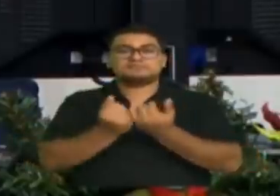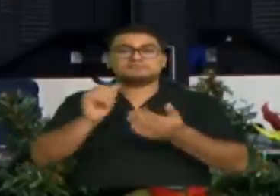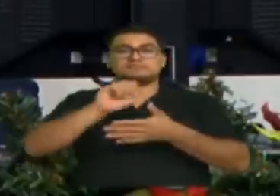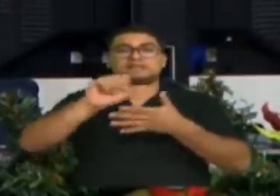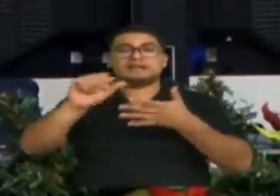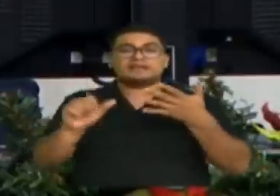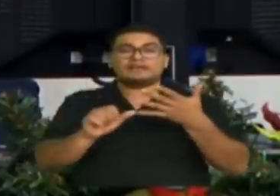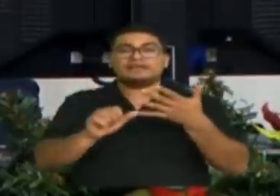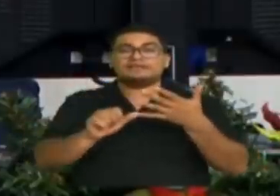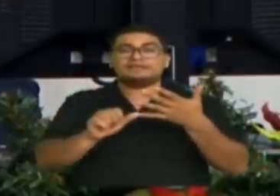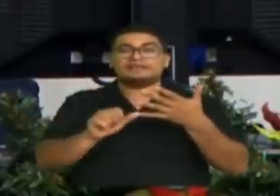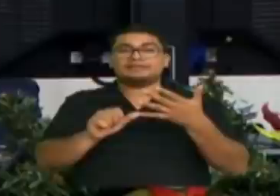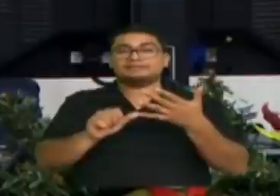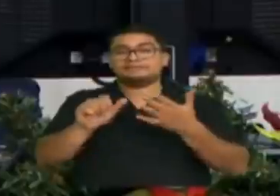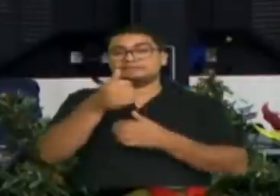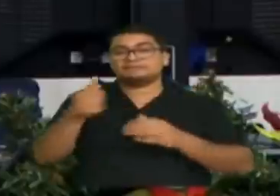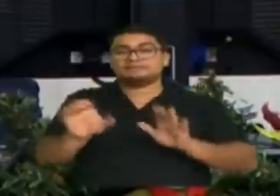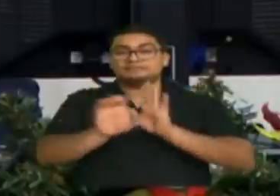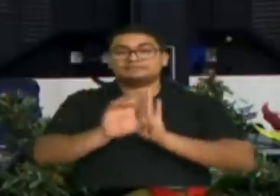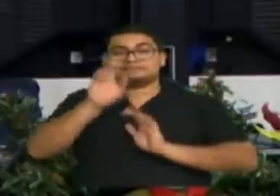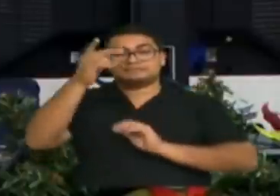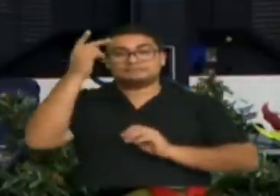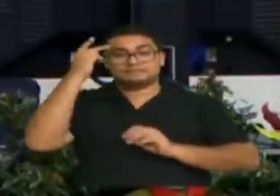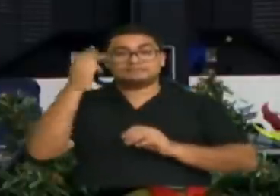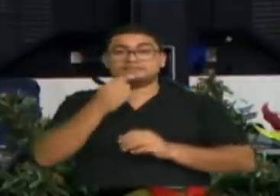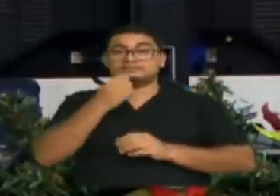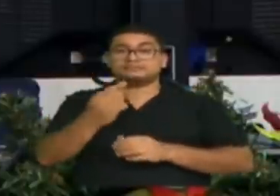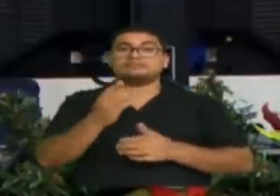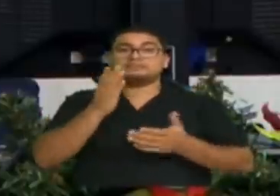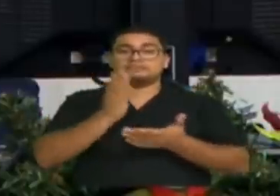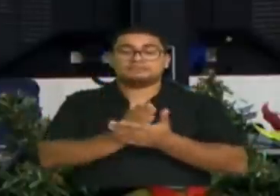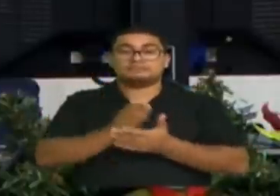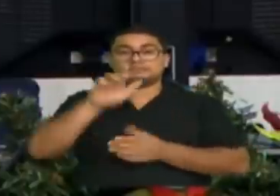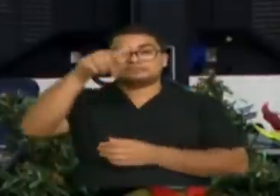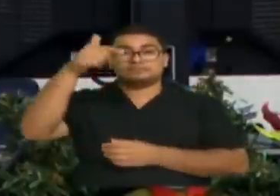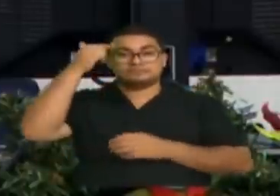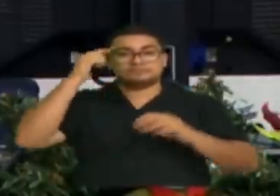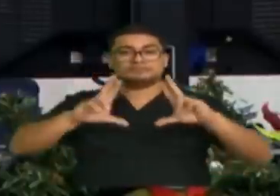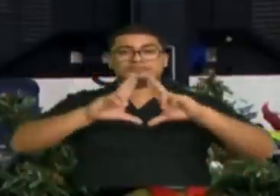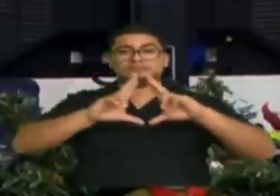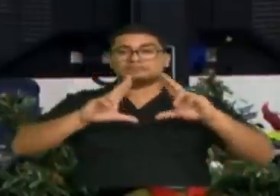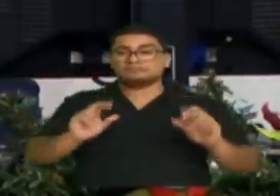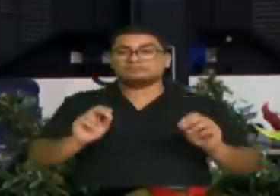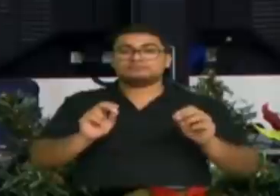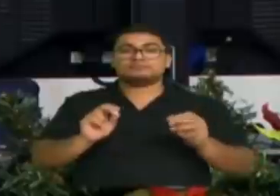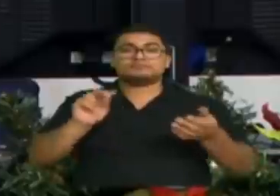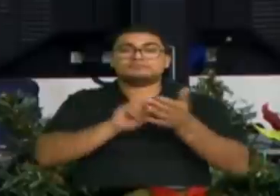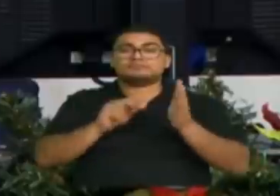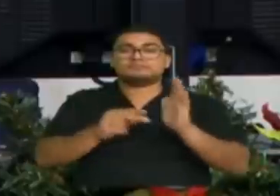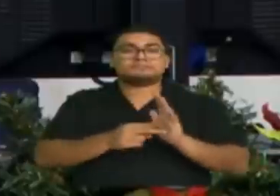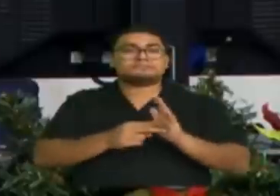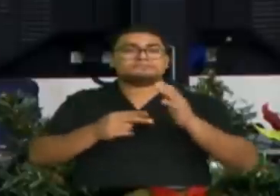artículo 6 de nuestra Constitución Política, que establece que el Estado de Nicaragua se constituye en un